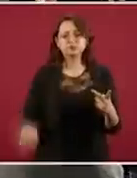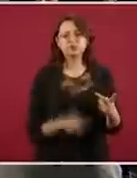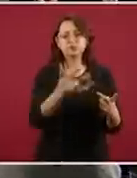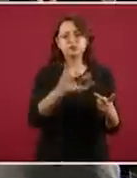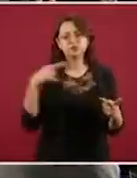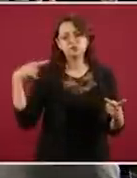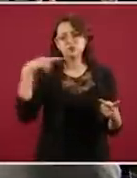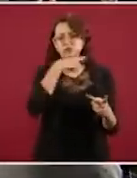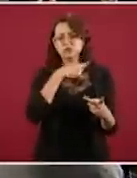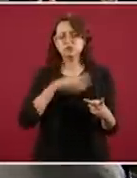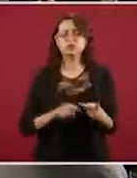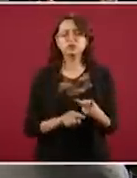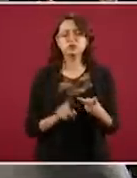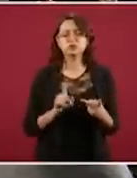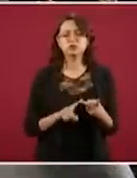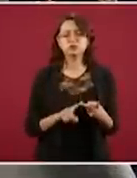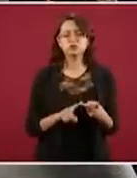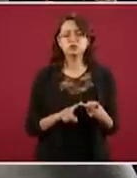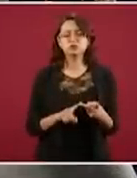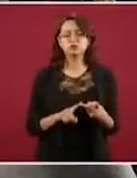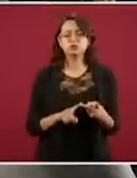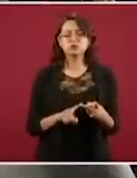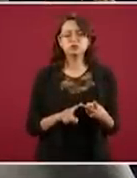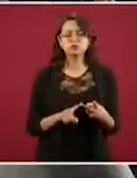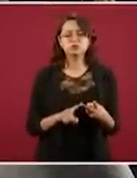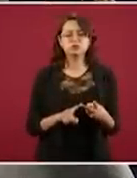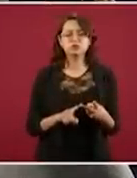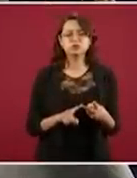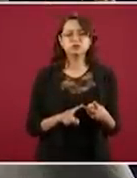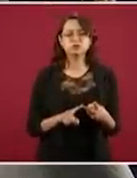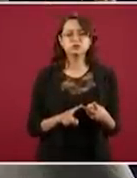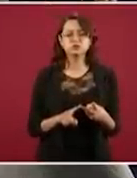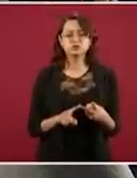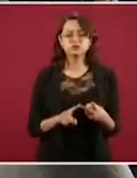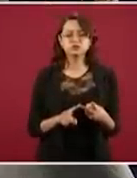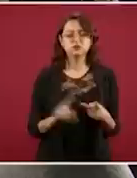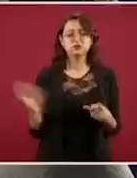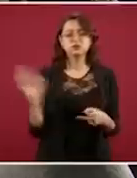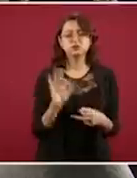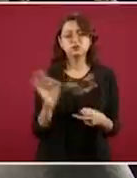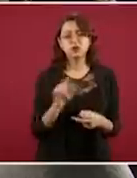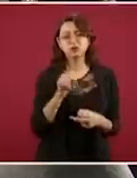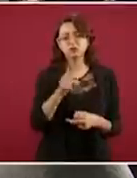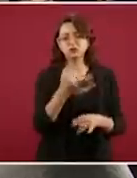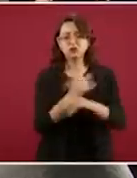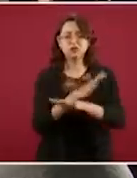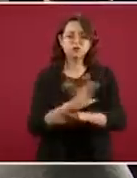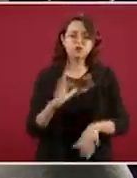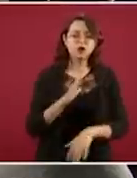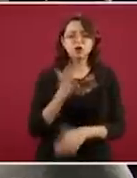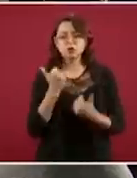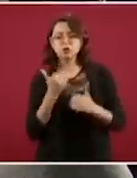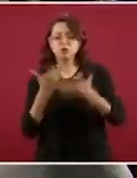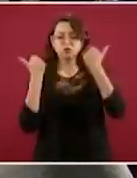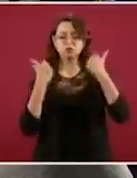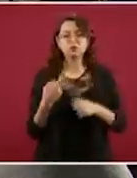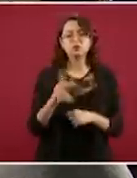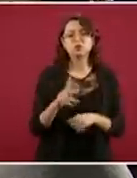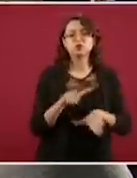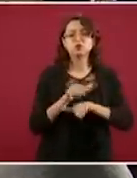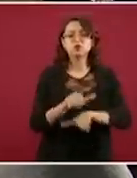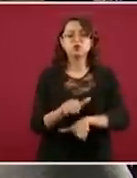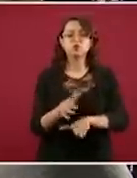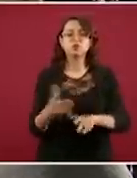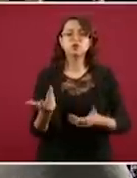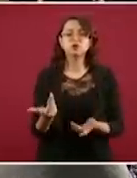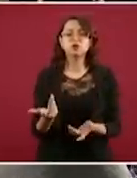rápidamente. Quisiera, digo, ahorita no me, quizá no tenga esos datos, pero sí le quisiera pedir respecto a la atención ciudadana que